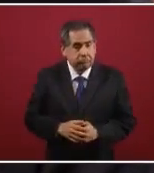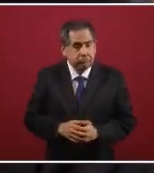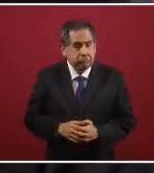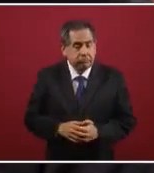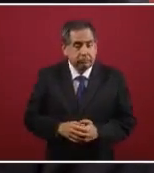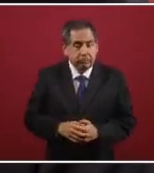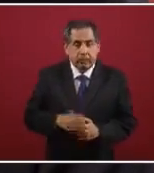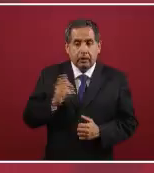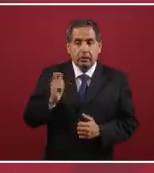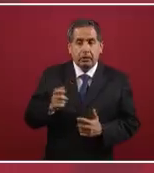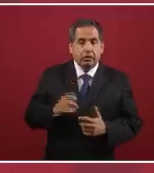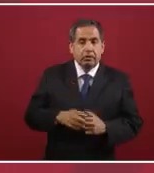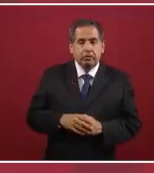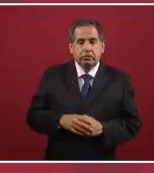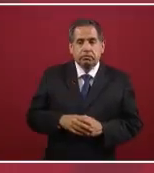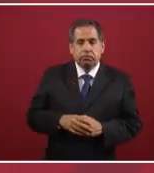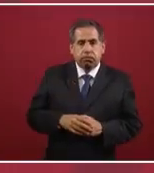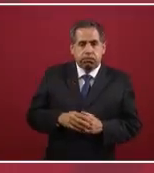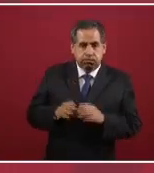Entonces,